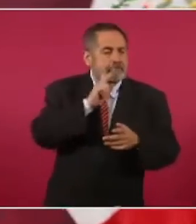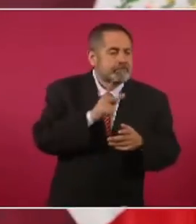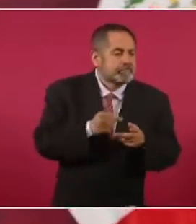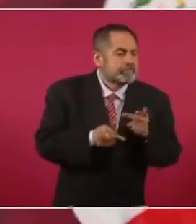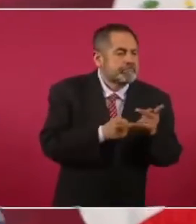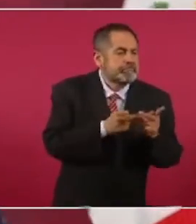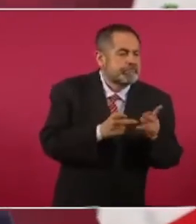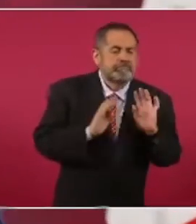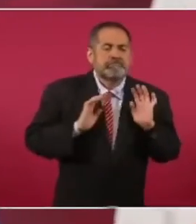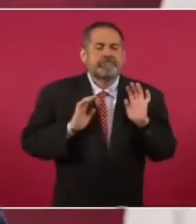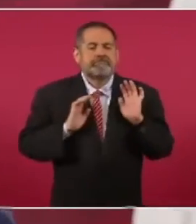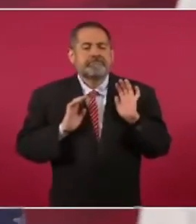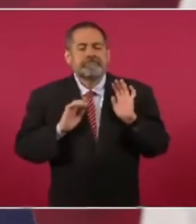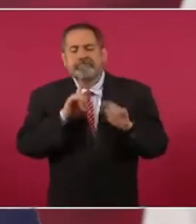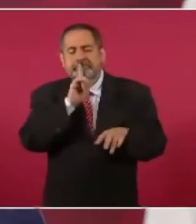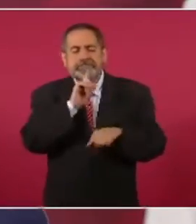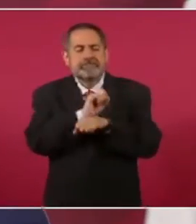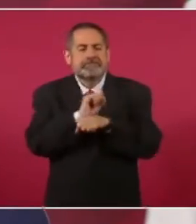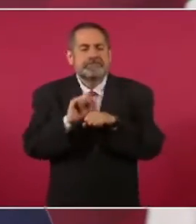es solo